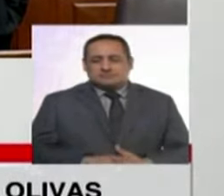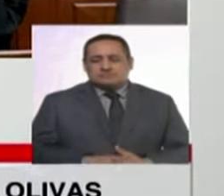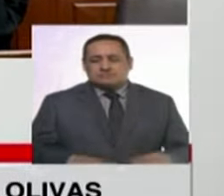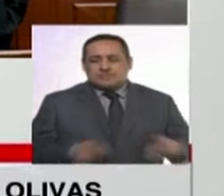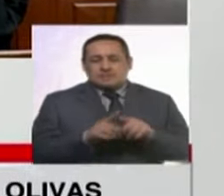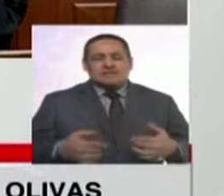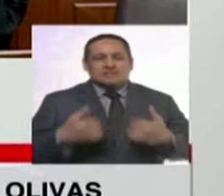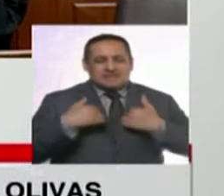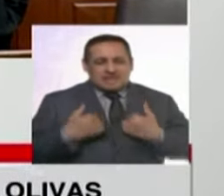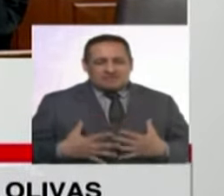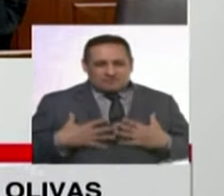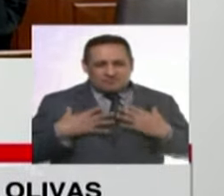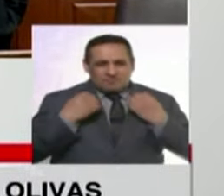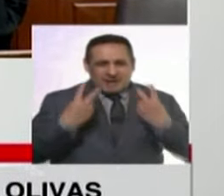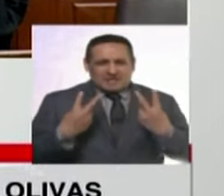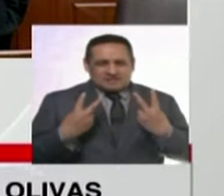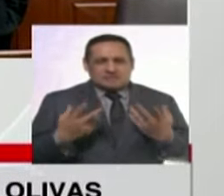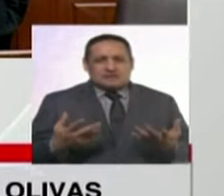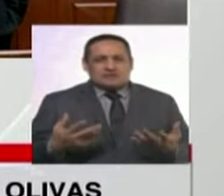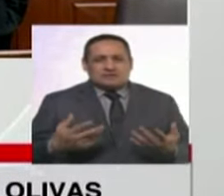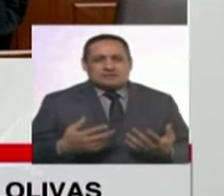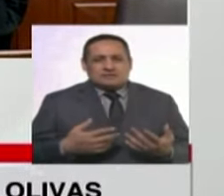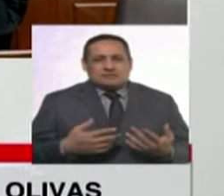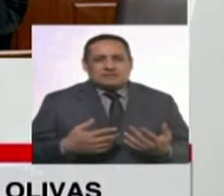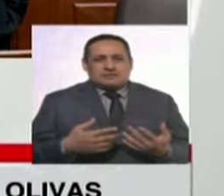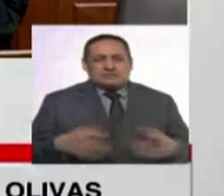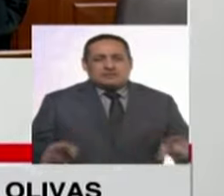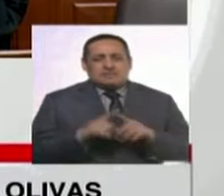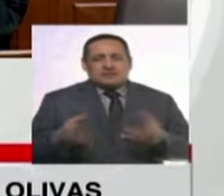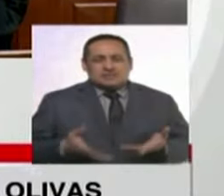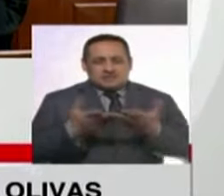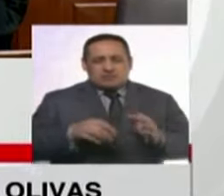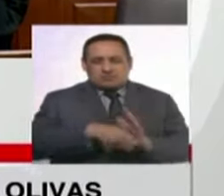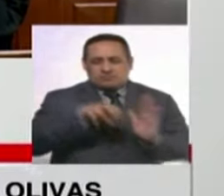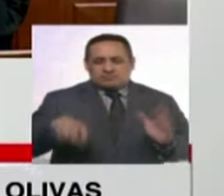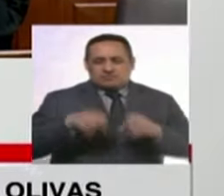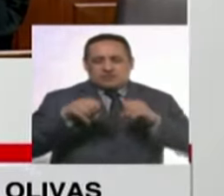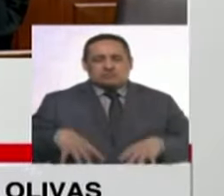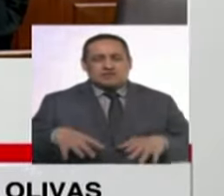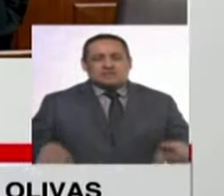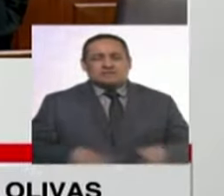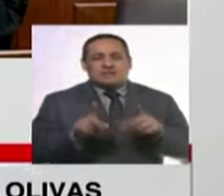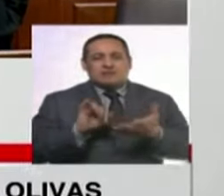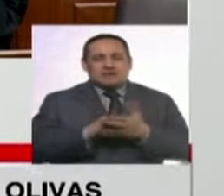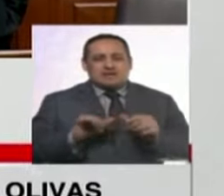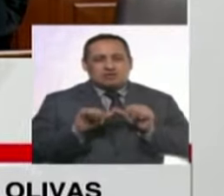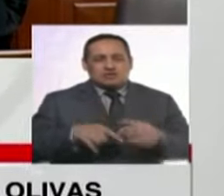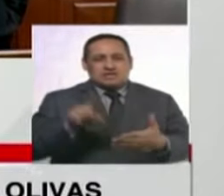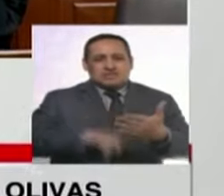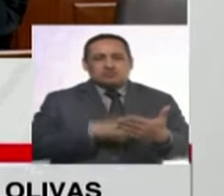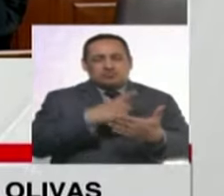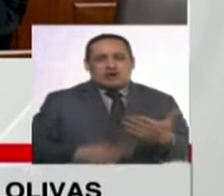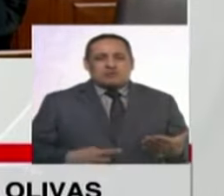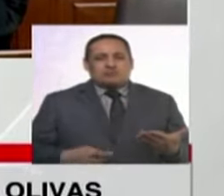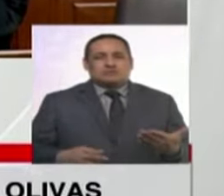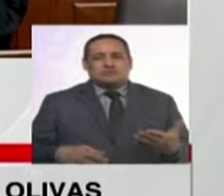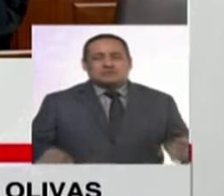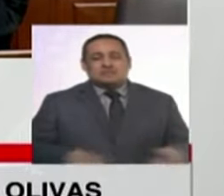tenga el coraje de dar un paso al costado para que no sea censurado